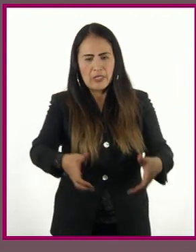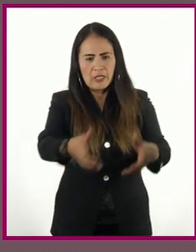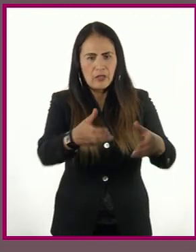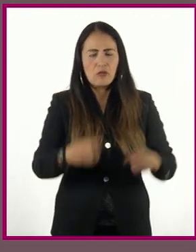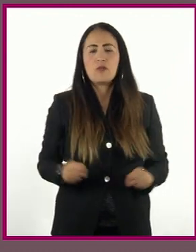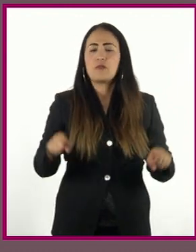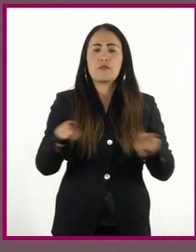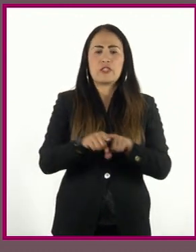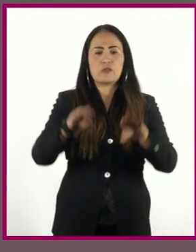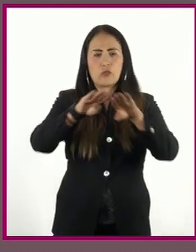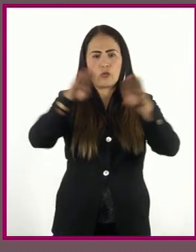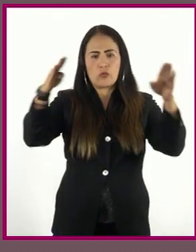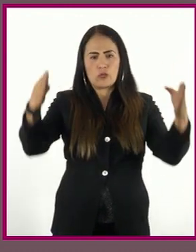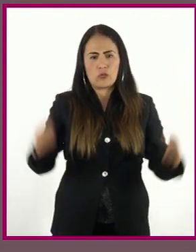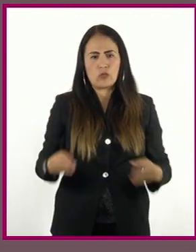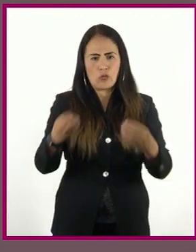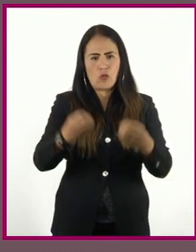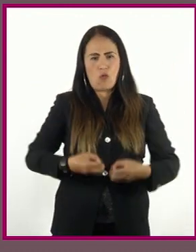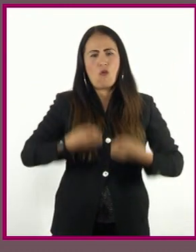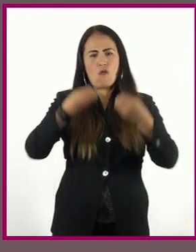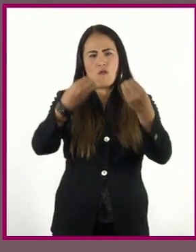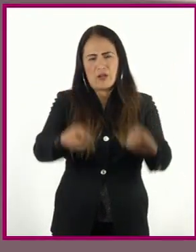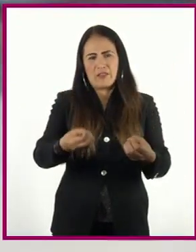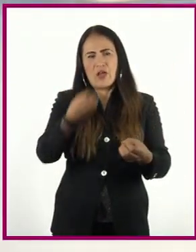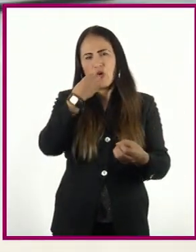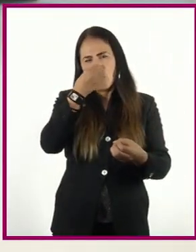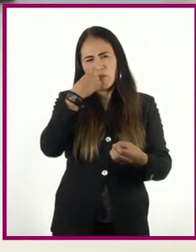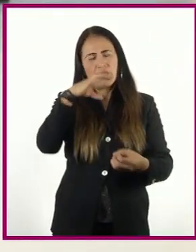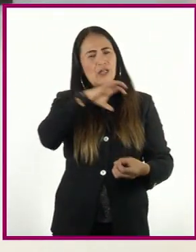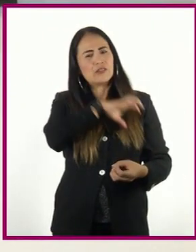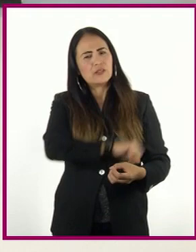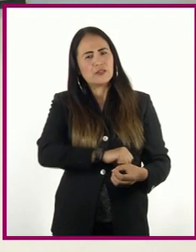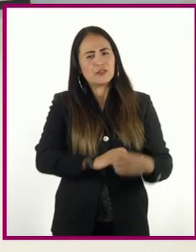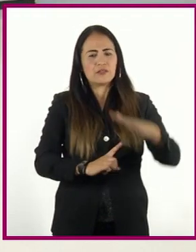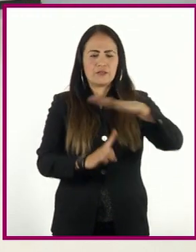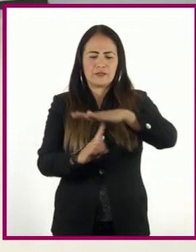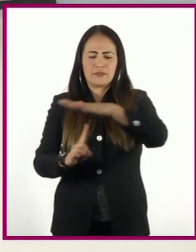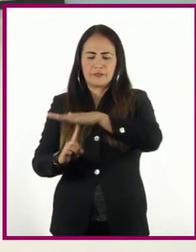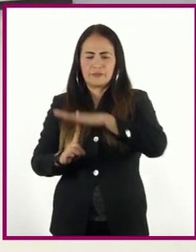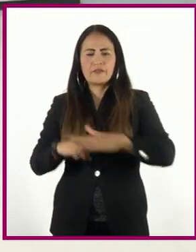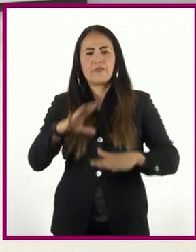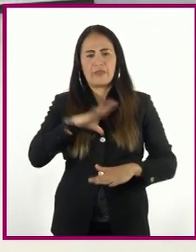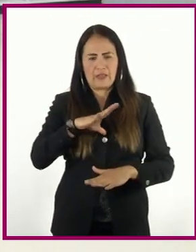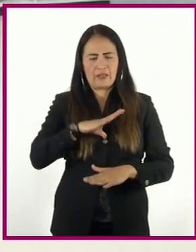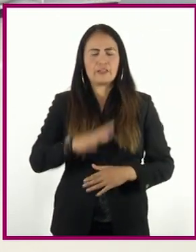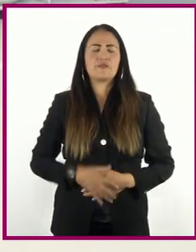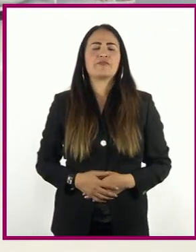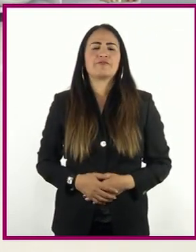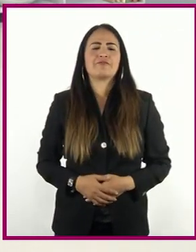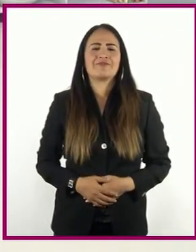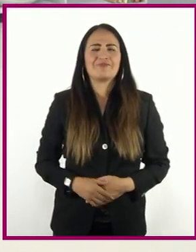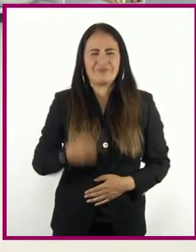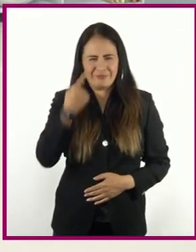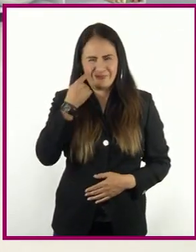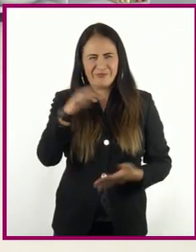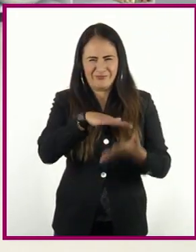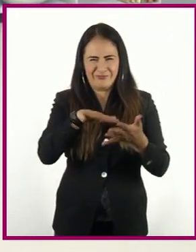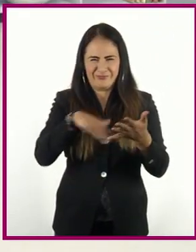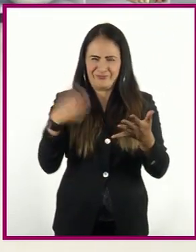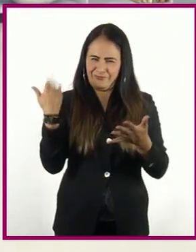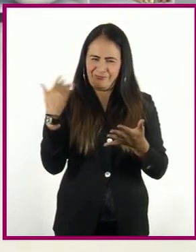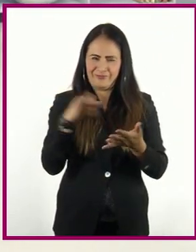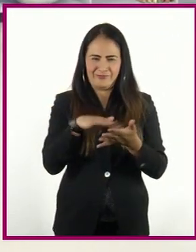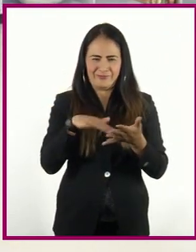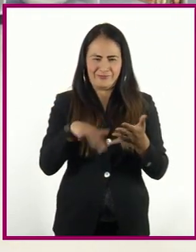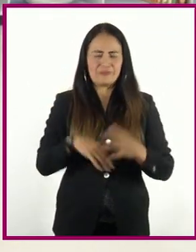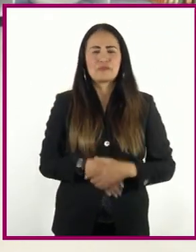ofrenda que contiene sus platillos favoritos. Como apreciamos en la lectura, esta tradición y festividad mexicana